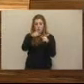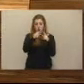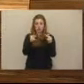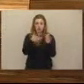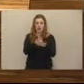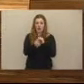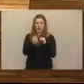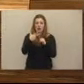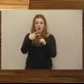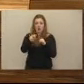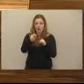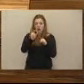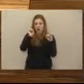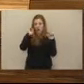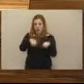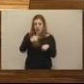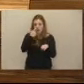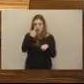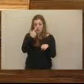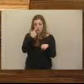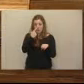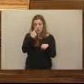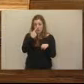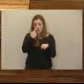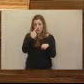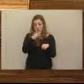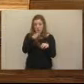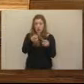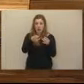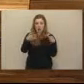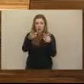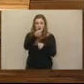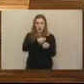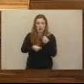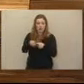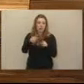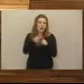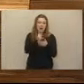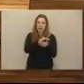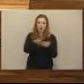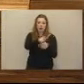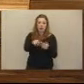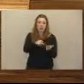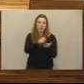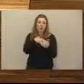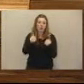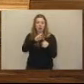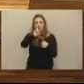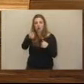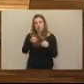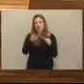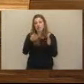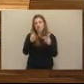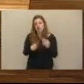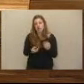aceptar ningún tratado que priorice el libre comercio sobre cualquier otra garantía ciudadana es lo que se plantea con esta